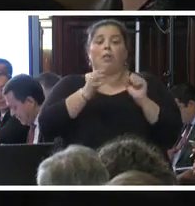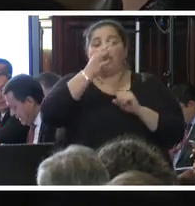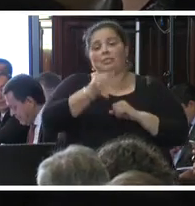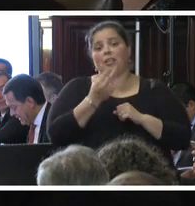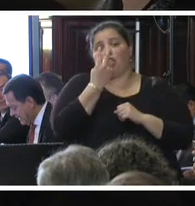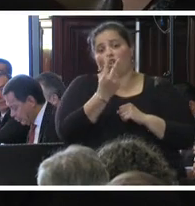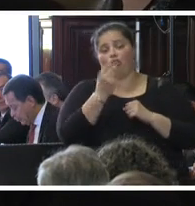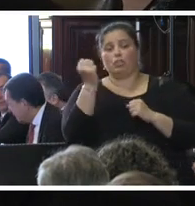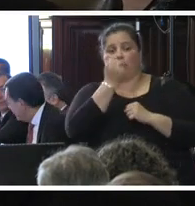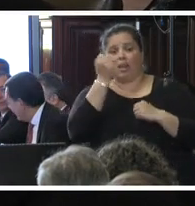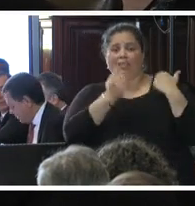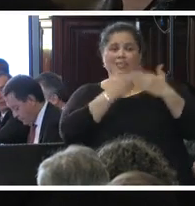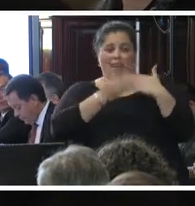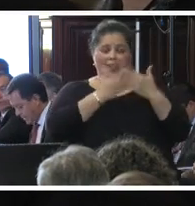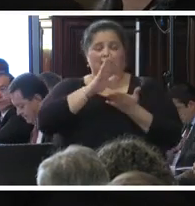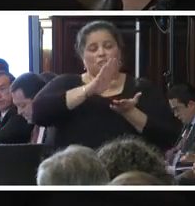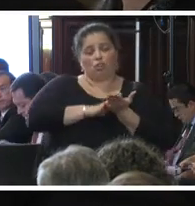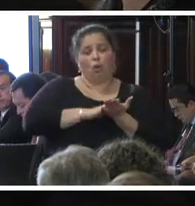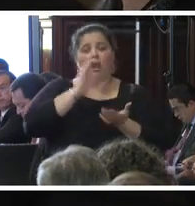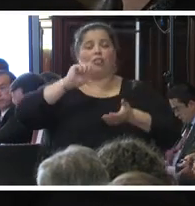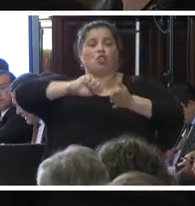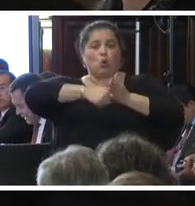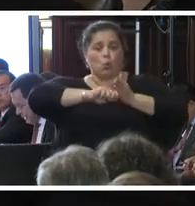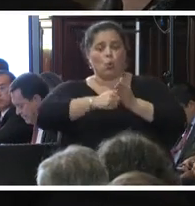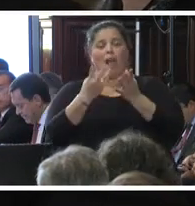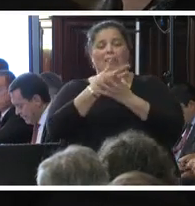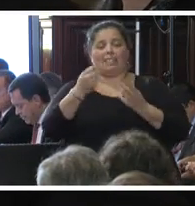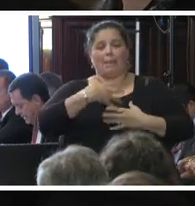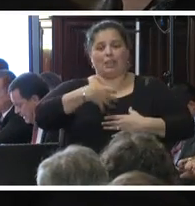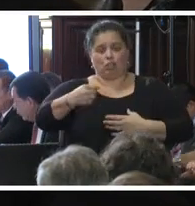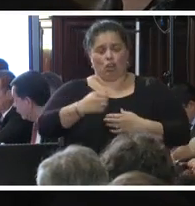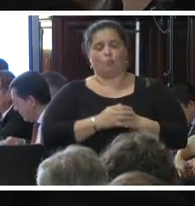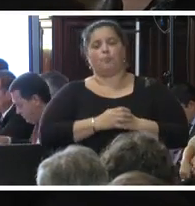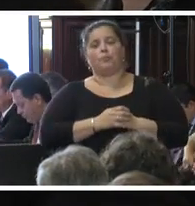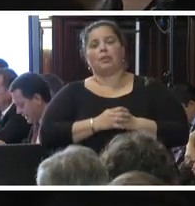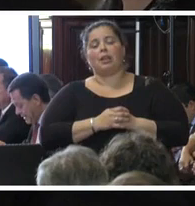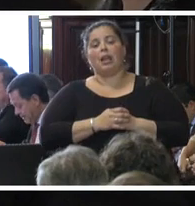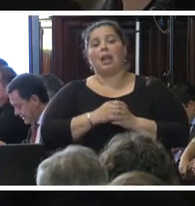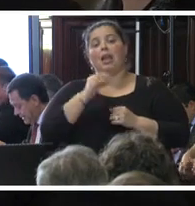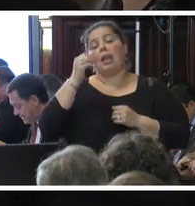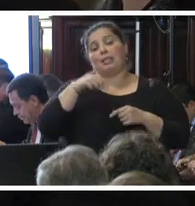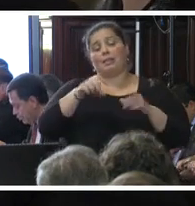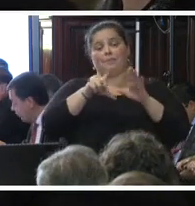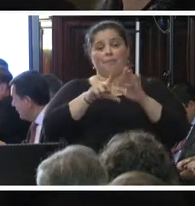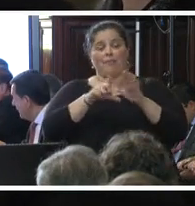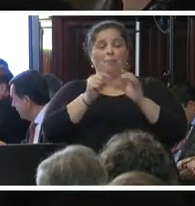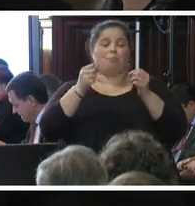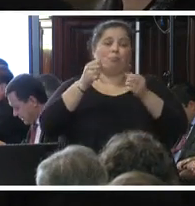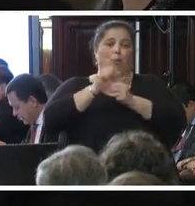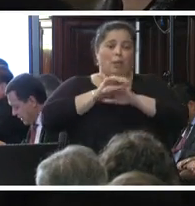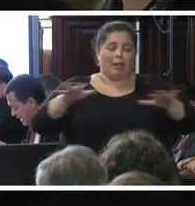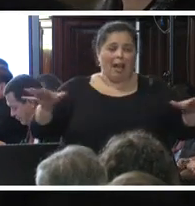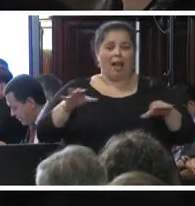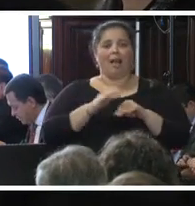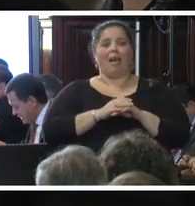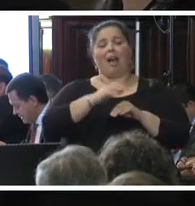nivel federal en materia de tortura y desaparición forzada. Ley General para Prevenir y Combatir la Tortura fue publicada el 26 de junio, representa